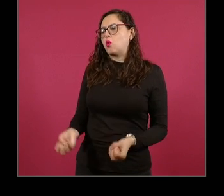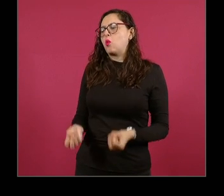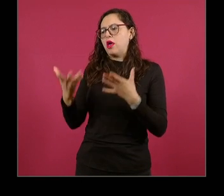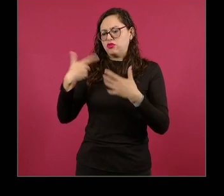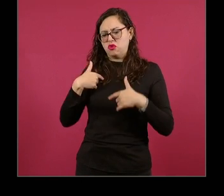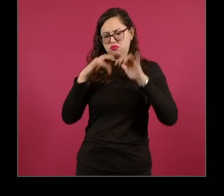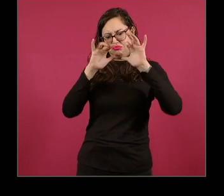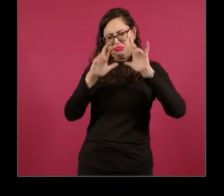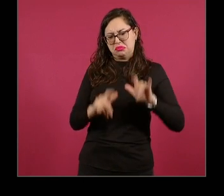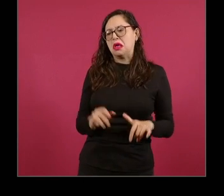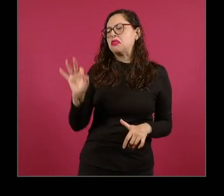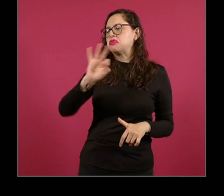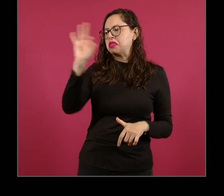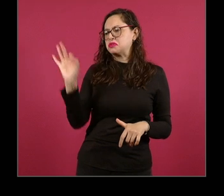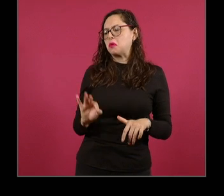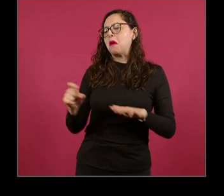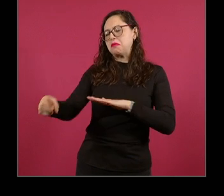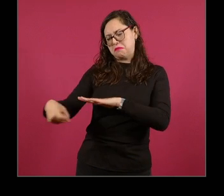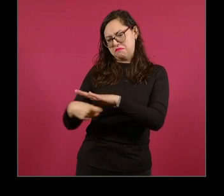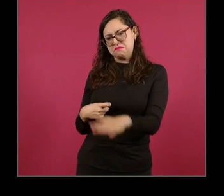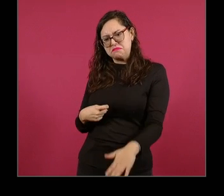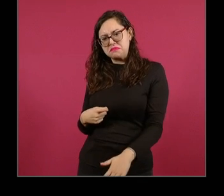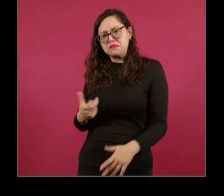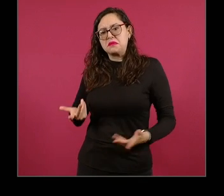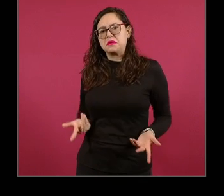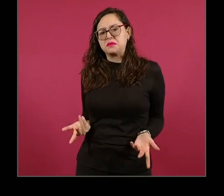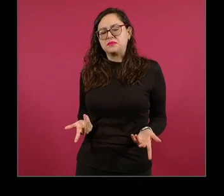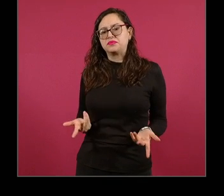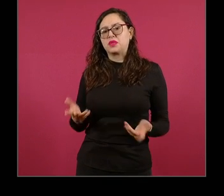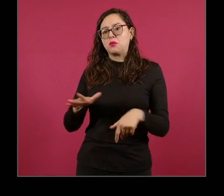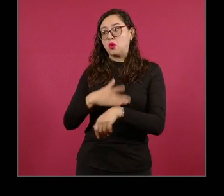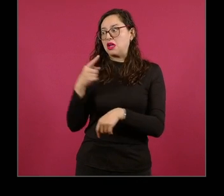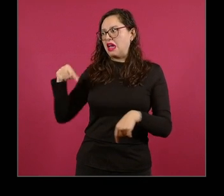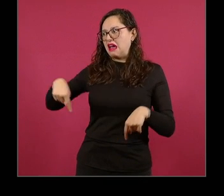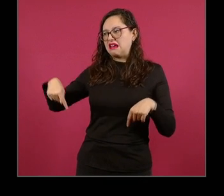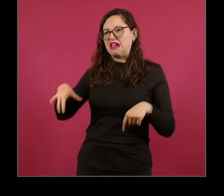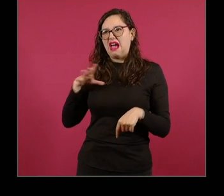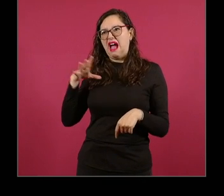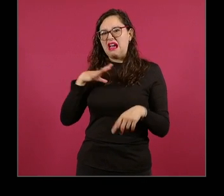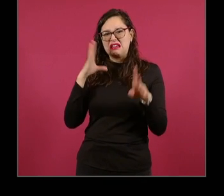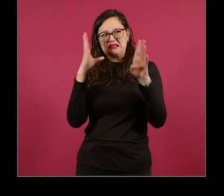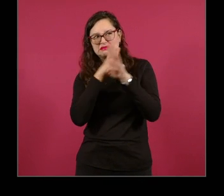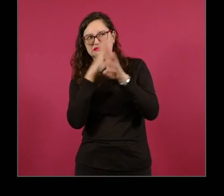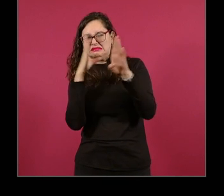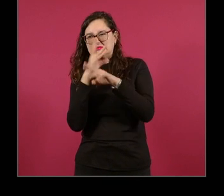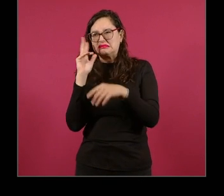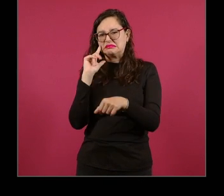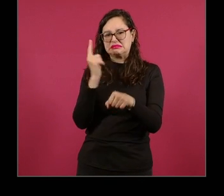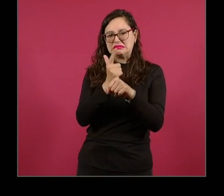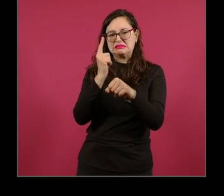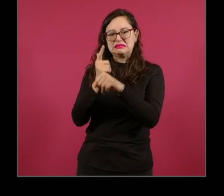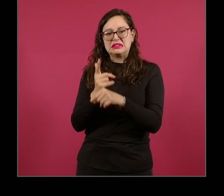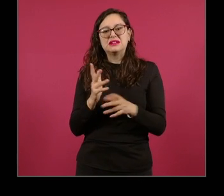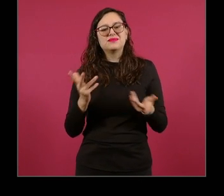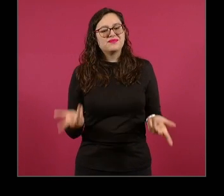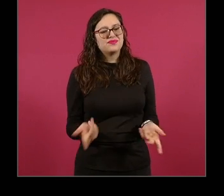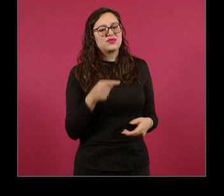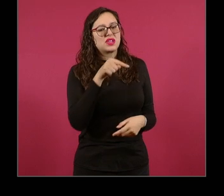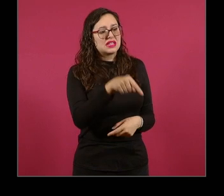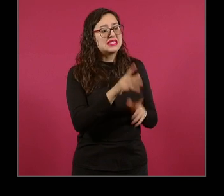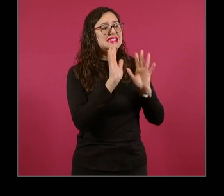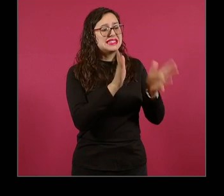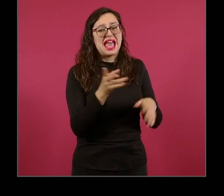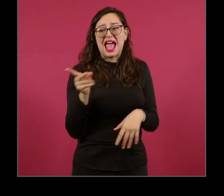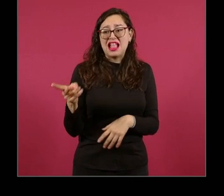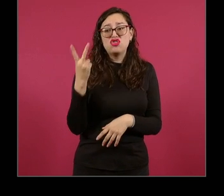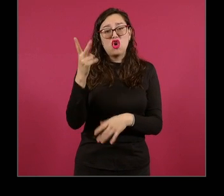descuento. Y además dejan al cliente en su casa porque miren, acá están los orejas de perro nomás con los plazazos. Navarrito, Navarrito. Es que ya tiene dos autos de formal